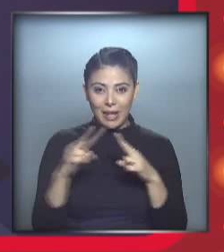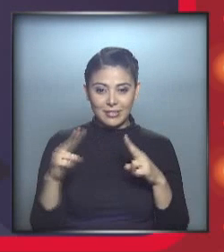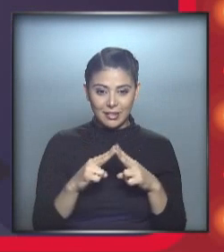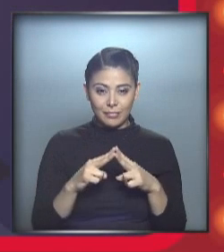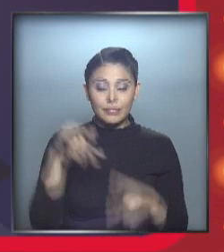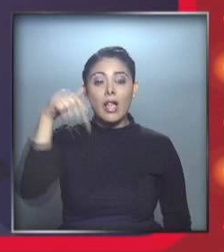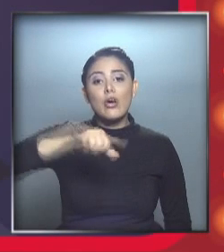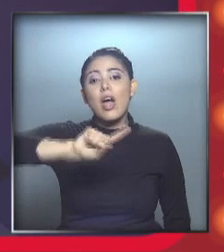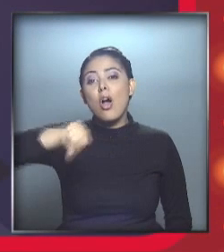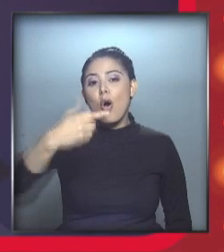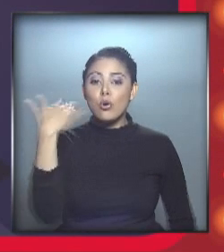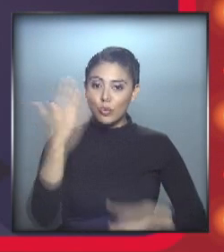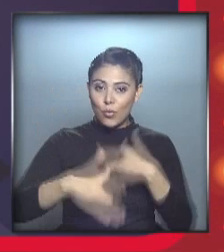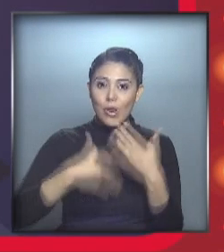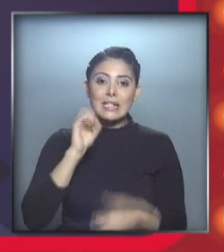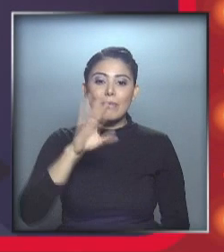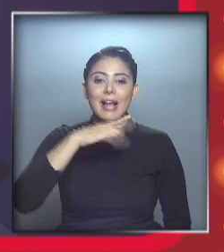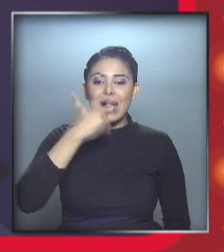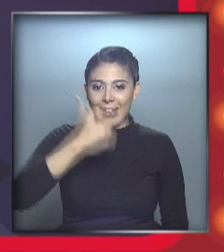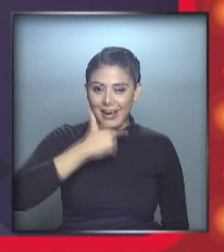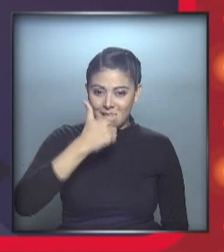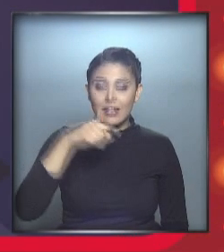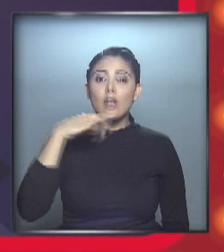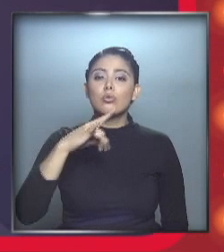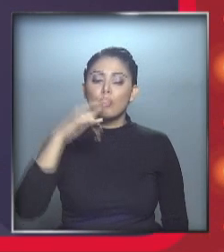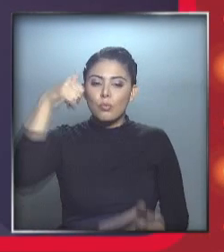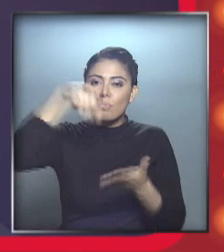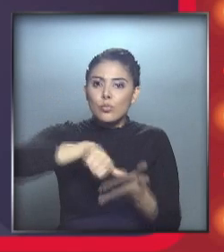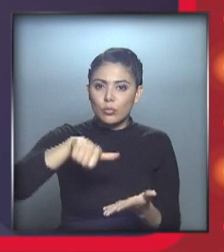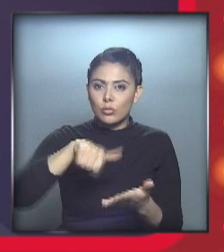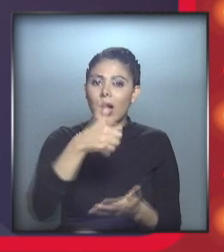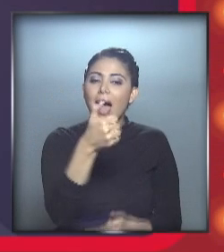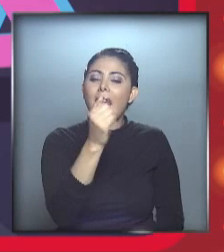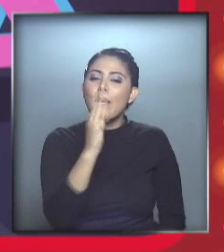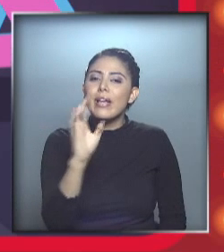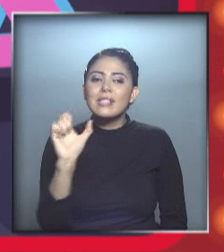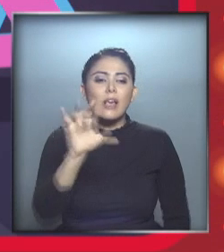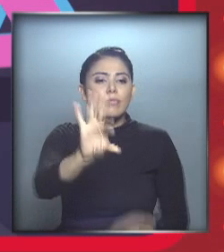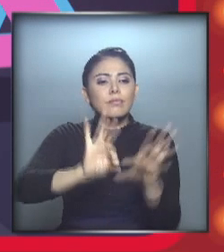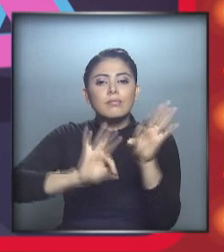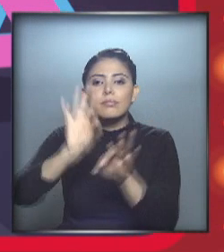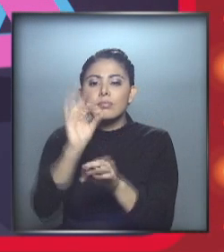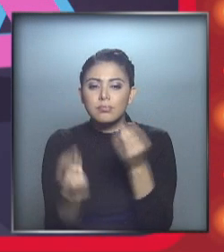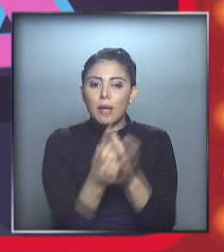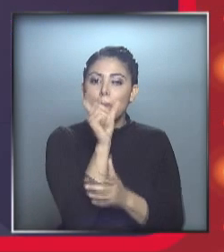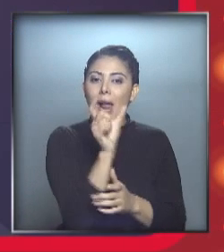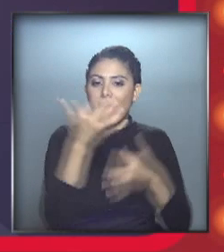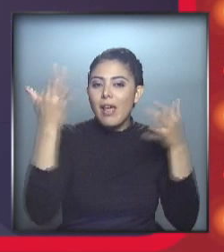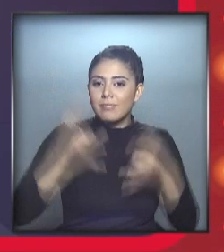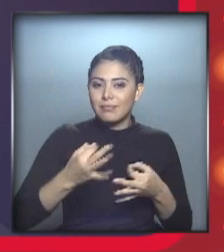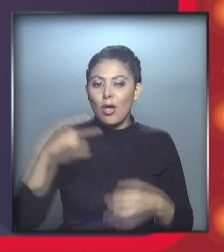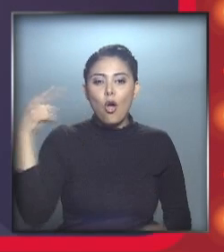2. ¡Vamos a jugar al Mujeje! Apreta el botón, elegí las letras, forma la palabra correcta